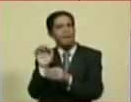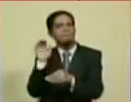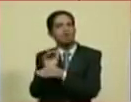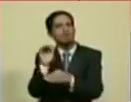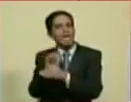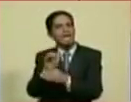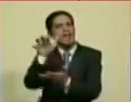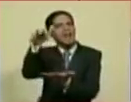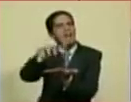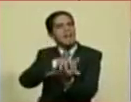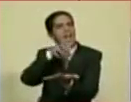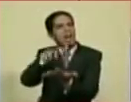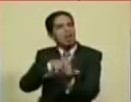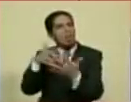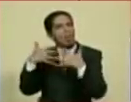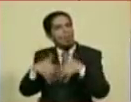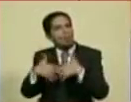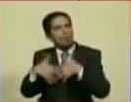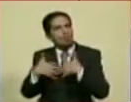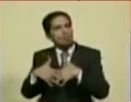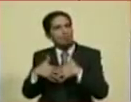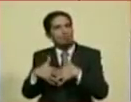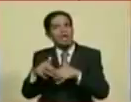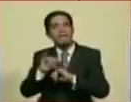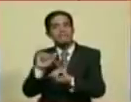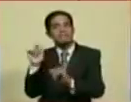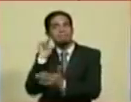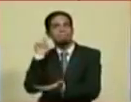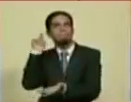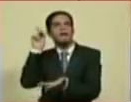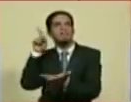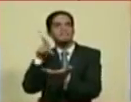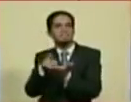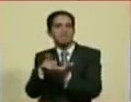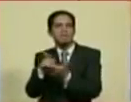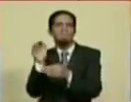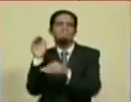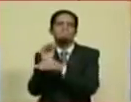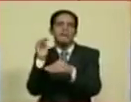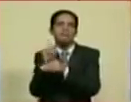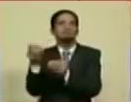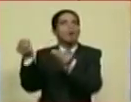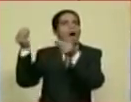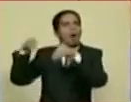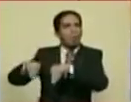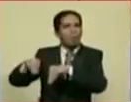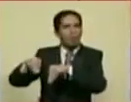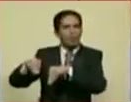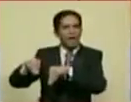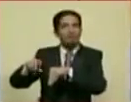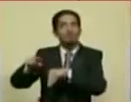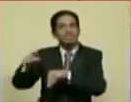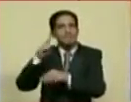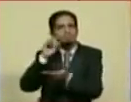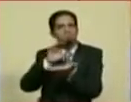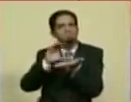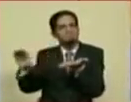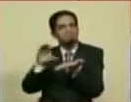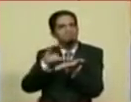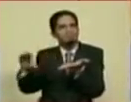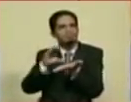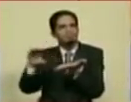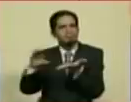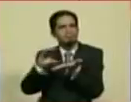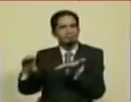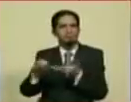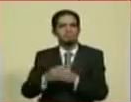las empresas que han participado en la política de precios protegidos o precios acordados y que han obtenido divisas convertibles